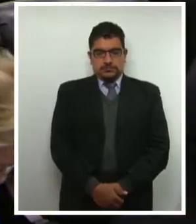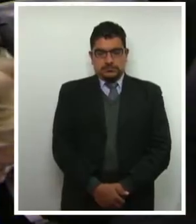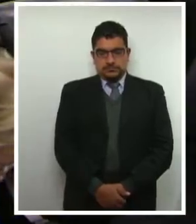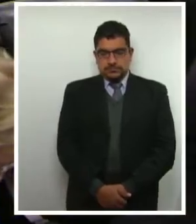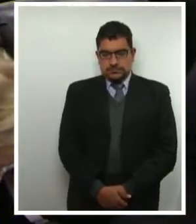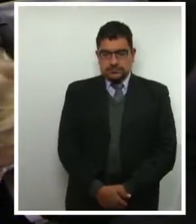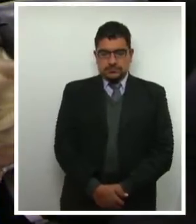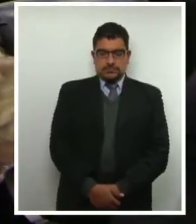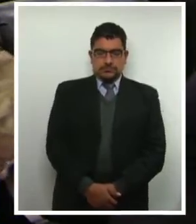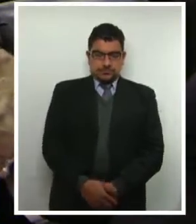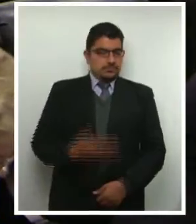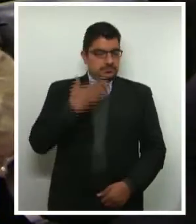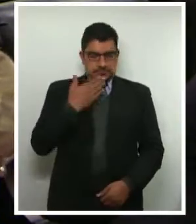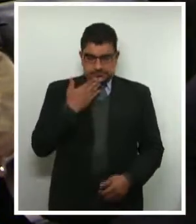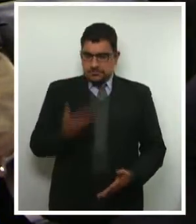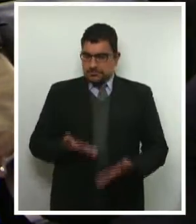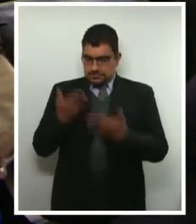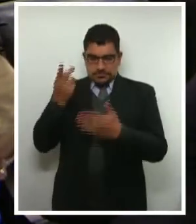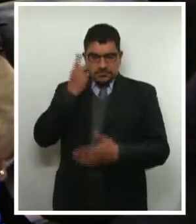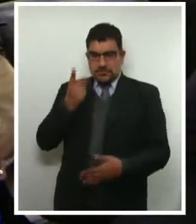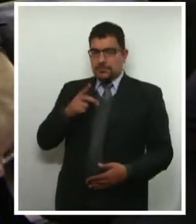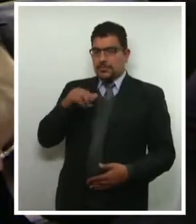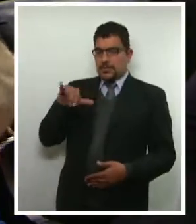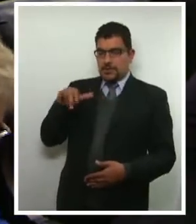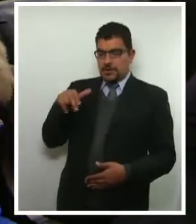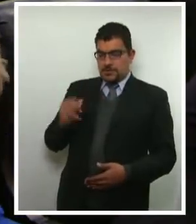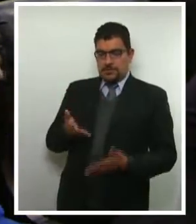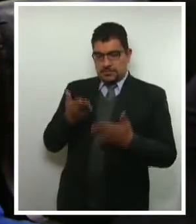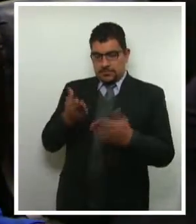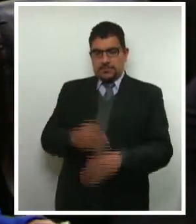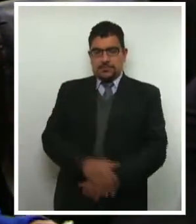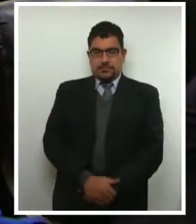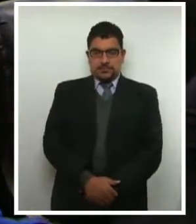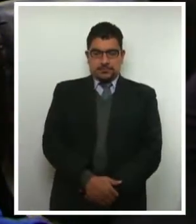Bien, adelante, diputado Quijano.